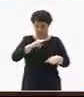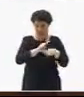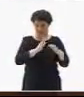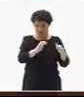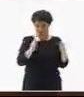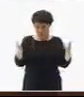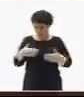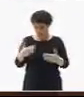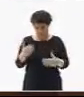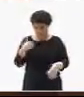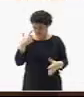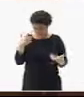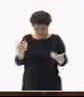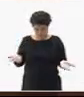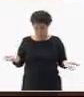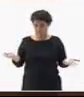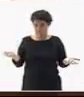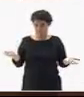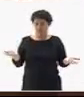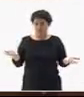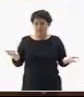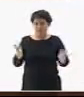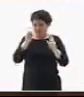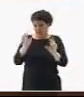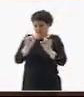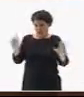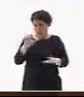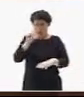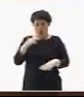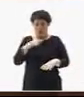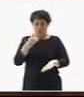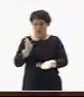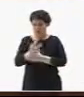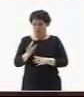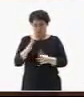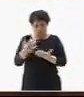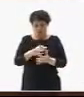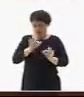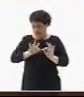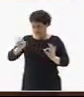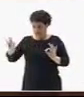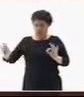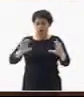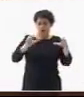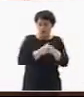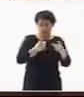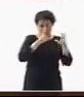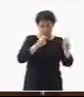Así ha sido el reflejo en todas las intervenciones, tanto la de Nueva Canaria,